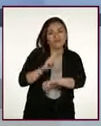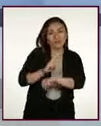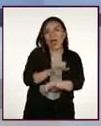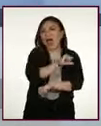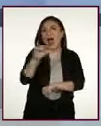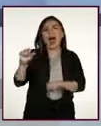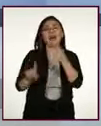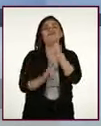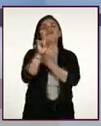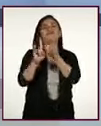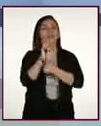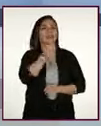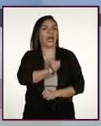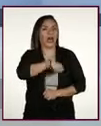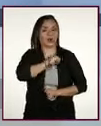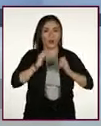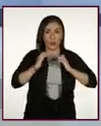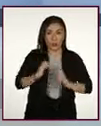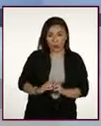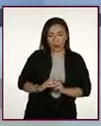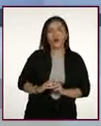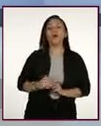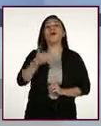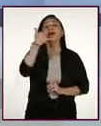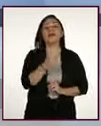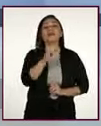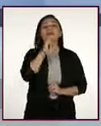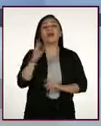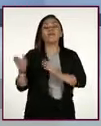pueda afectar nuestra salud, ¿no? Sí, claro.